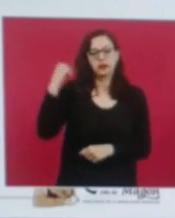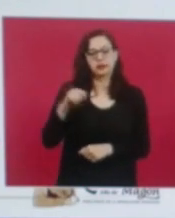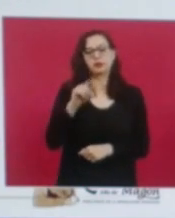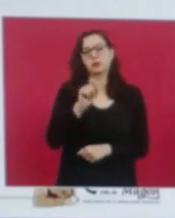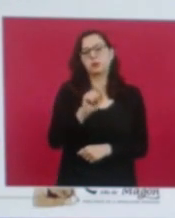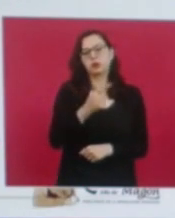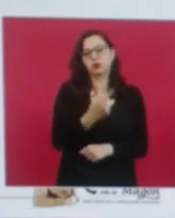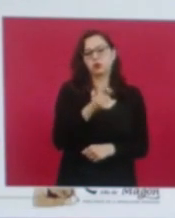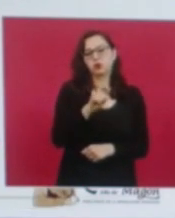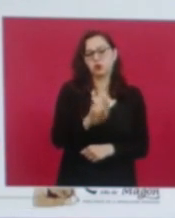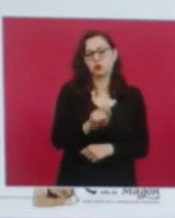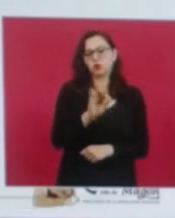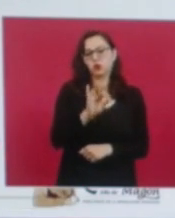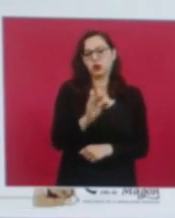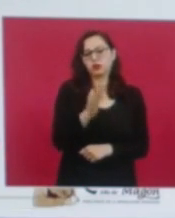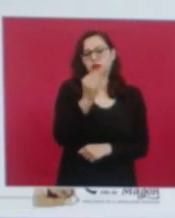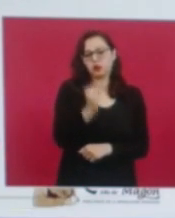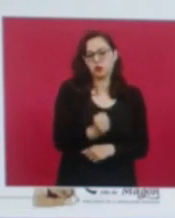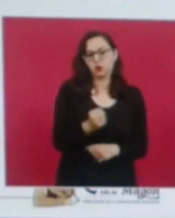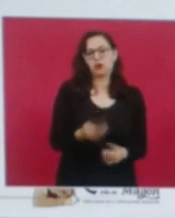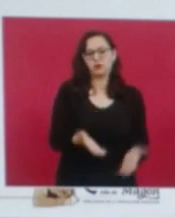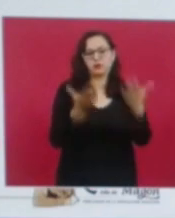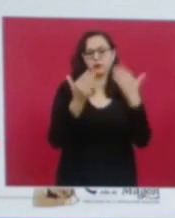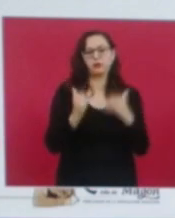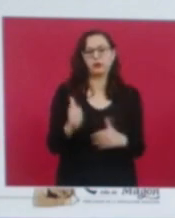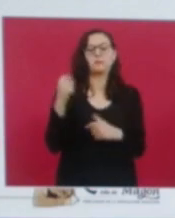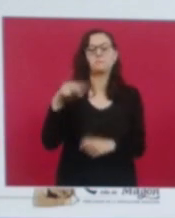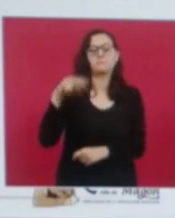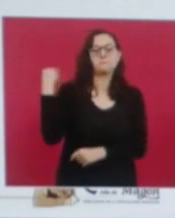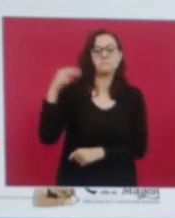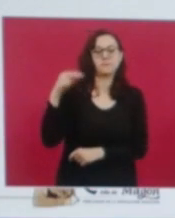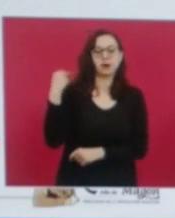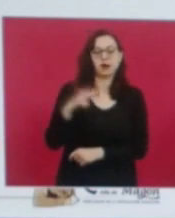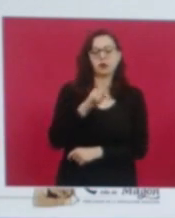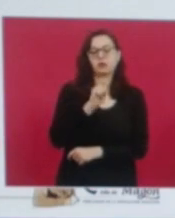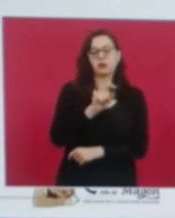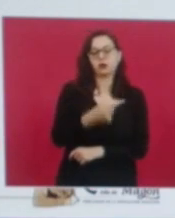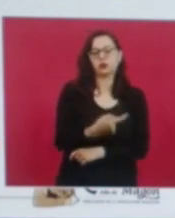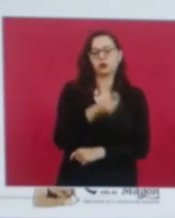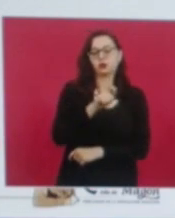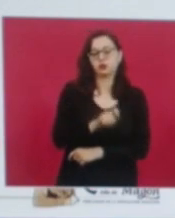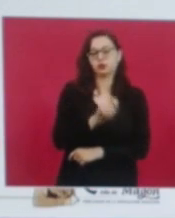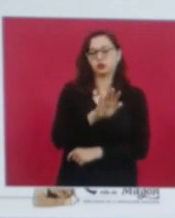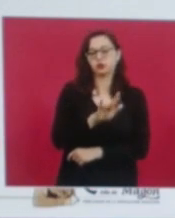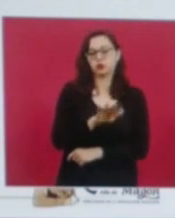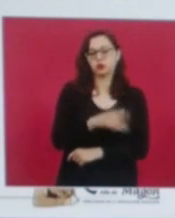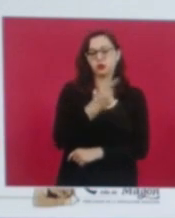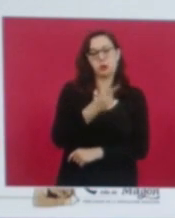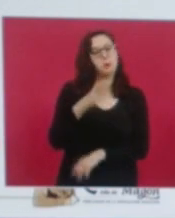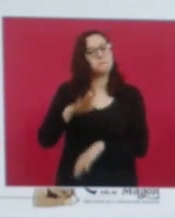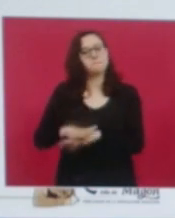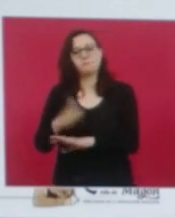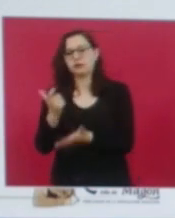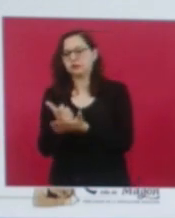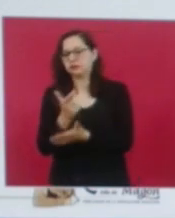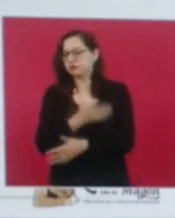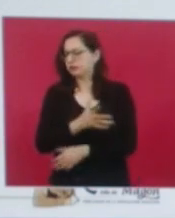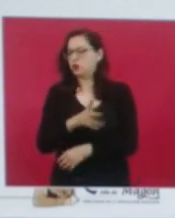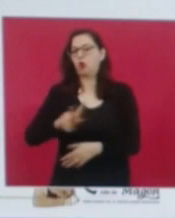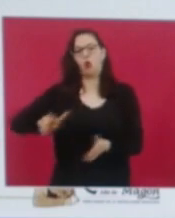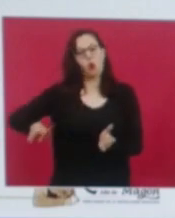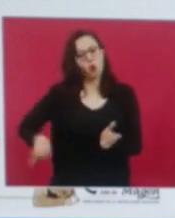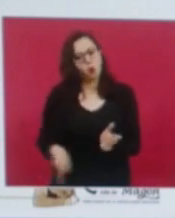terminarían por desvirtuar el trabajo y todo puede darse también como consecuencia de la guerra híbrida del